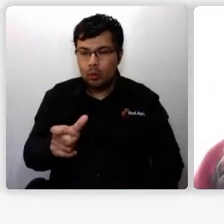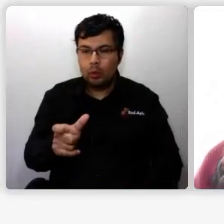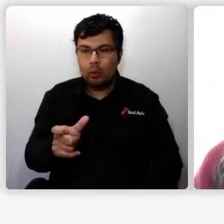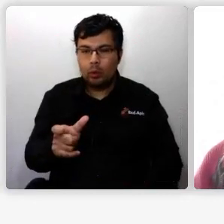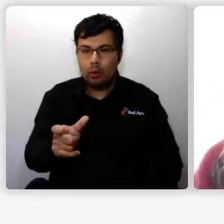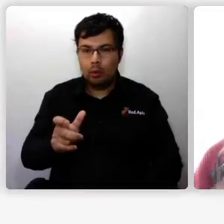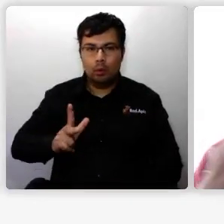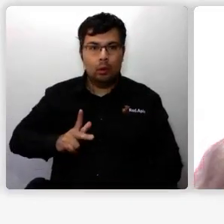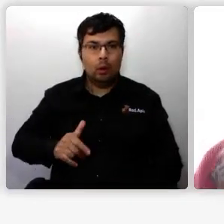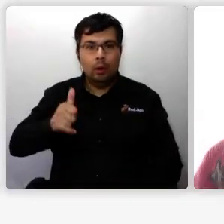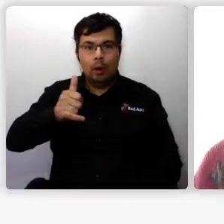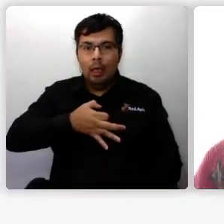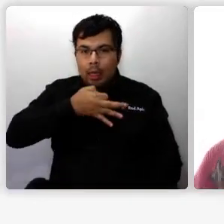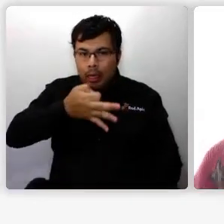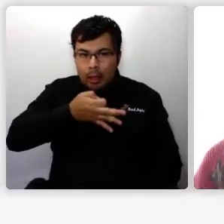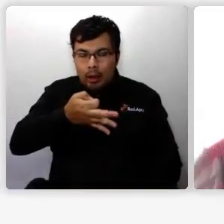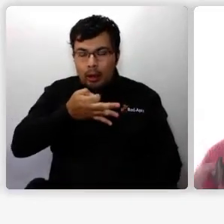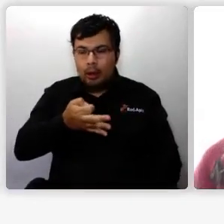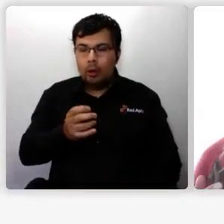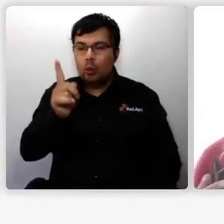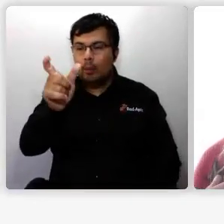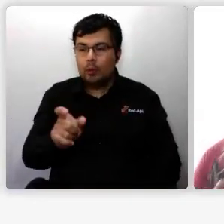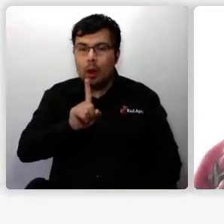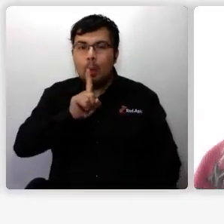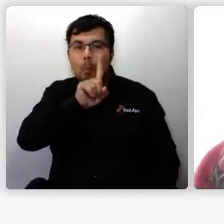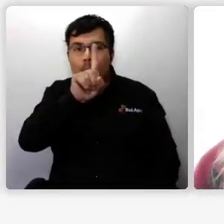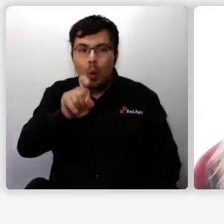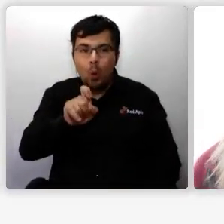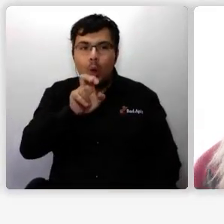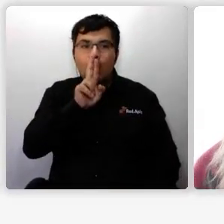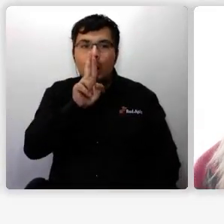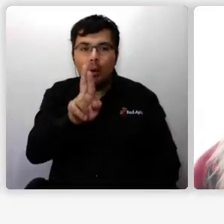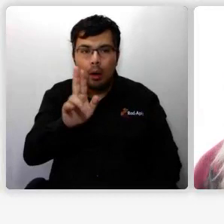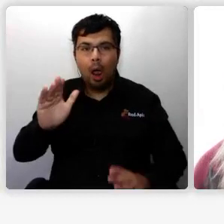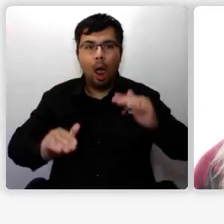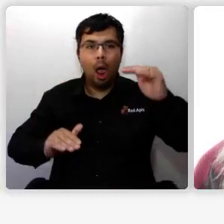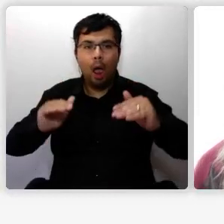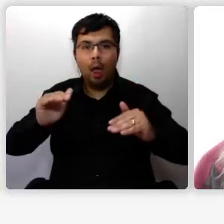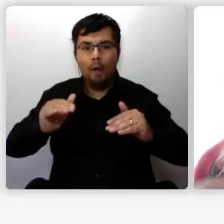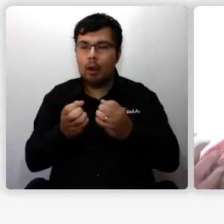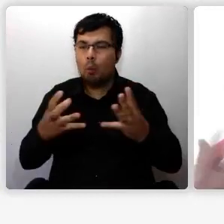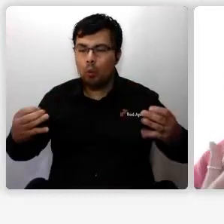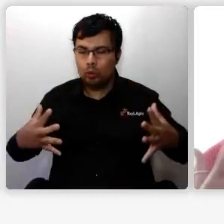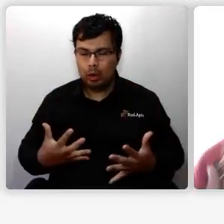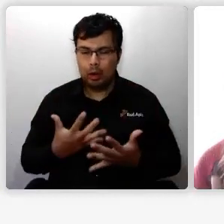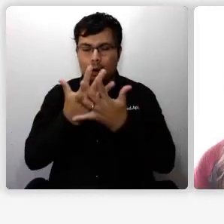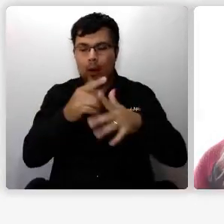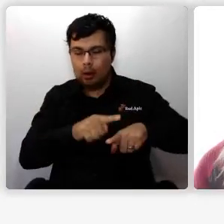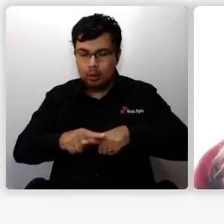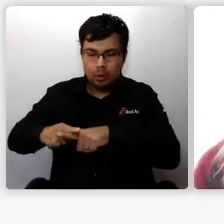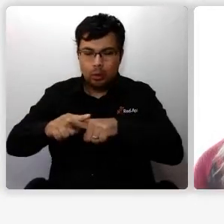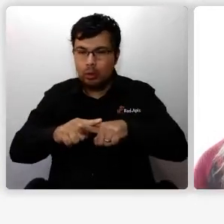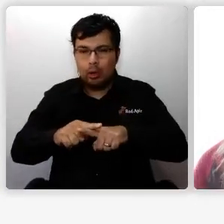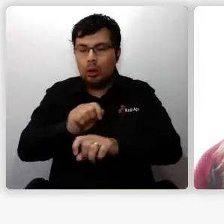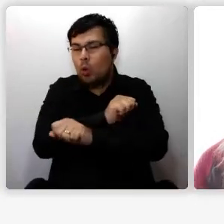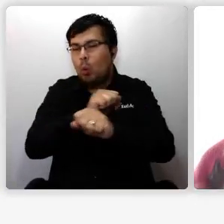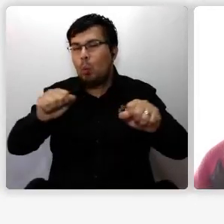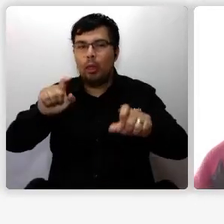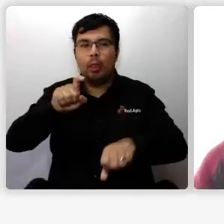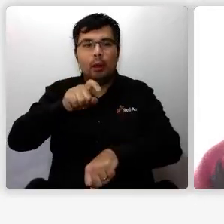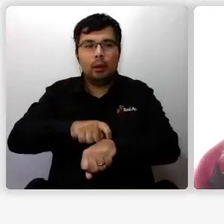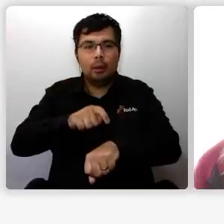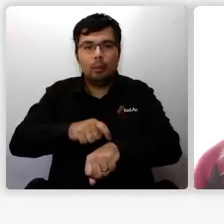responder. Entonces, a veces tener demasiadas redes sociales no nos permite el tiempo de tener una buena profundización. Entonces,